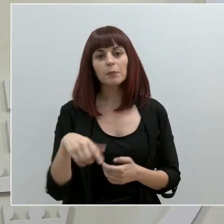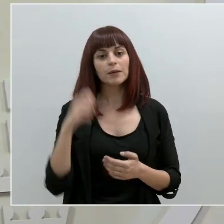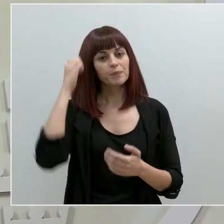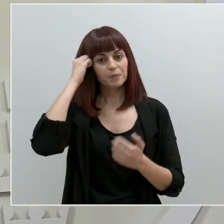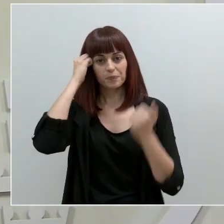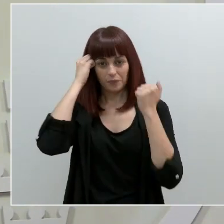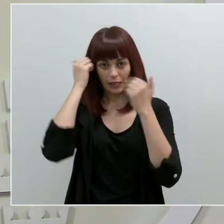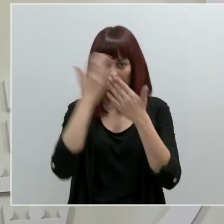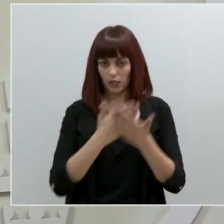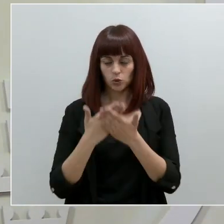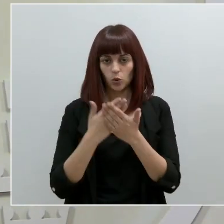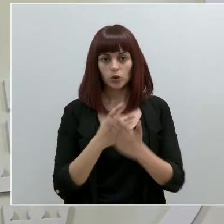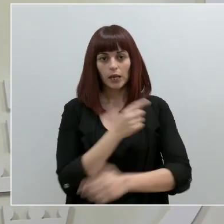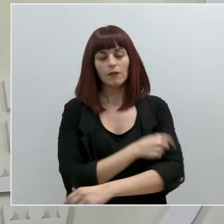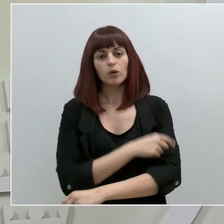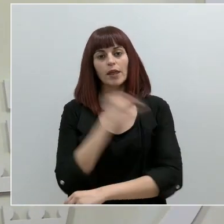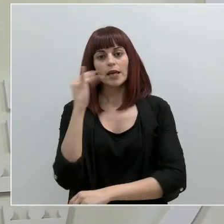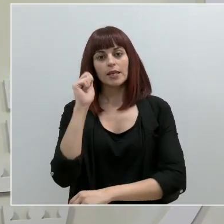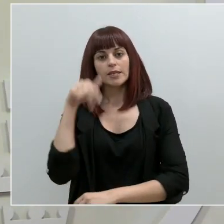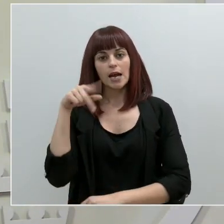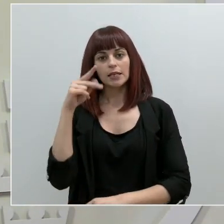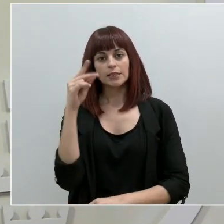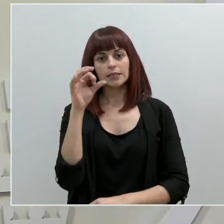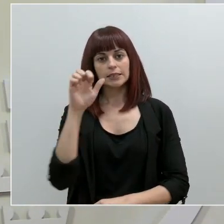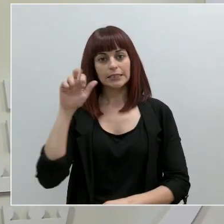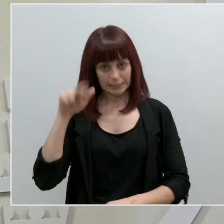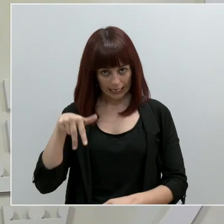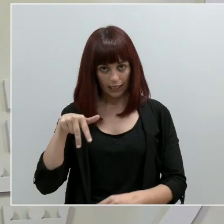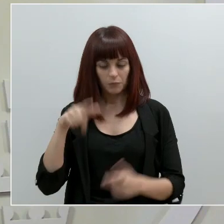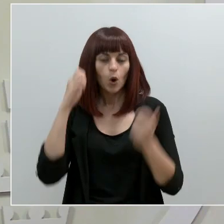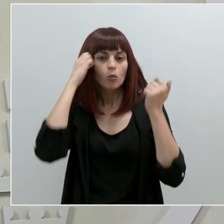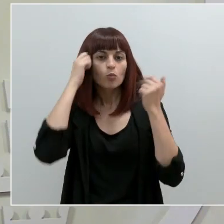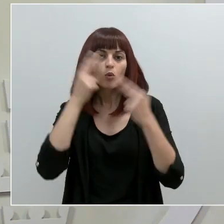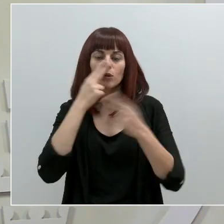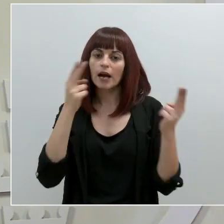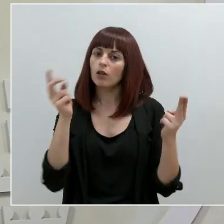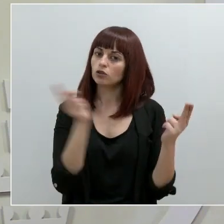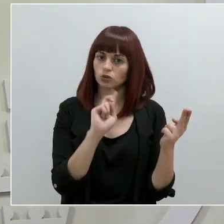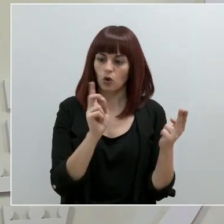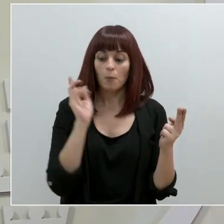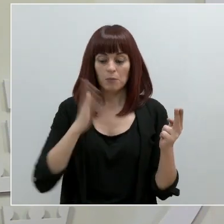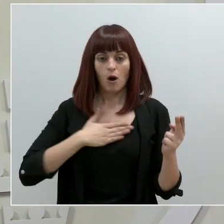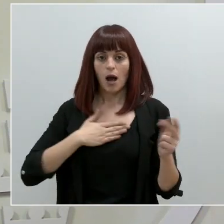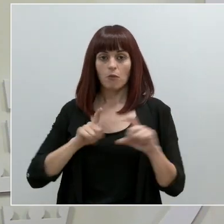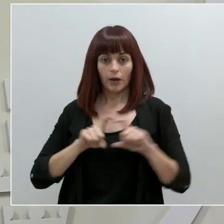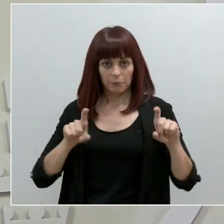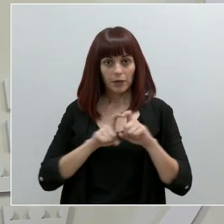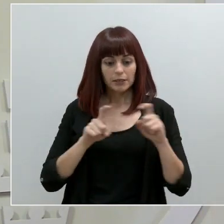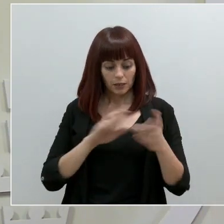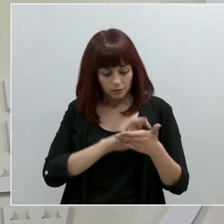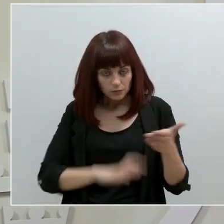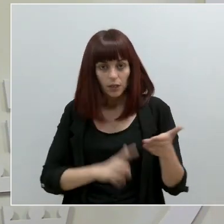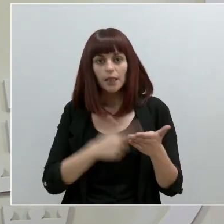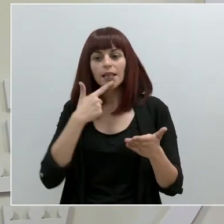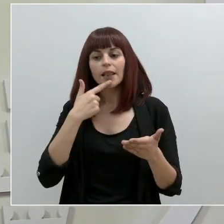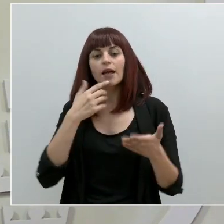publicados de la vacuna de Janssen y la vacuna de Novavax. Vamos, no estudios publicados, sino datos que han dado las propias compañías de